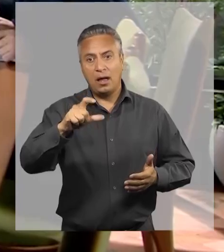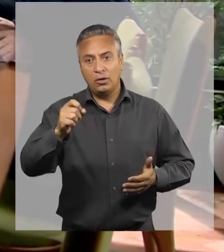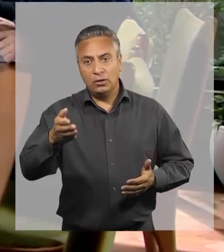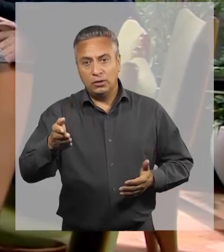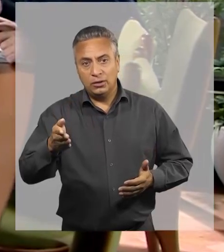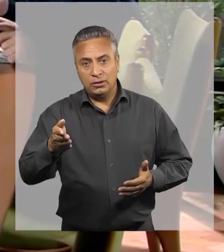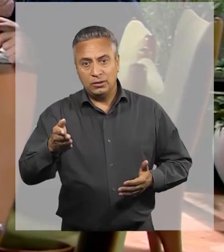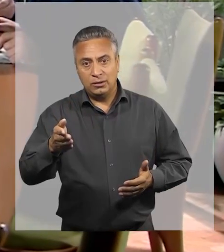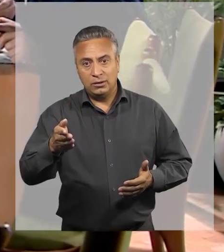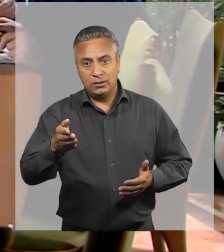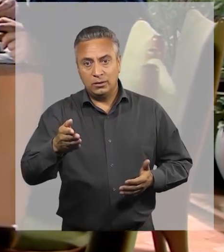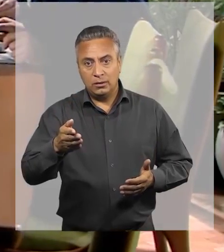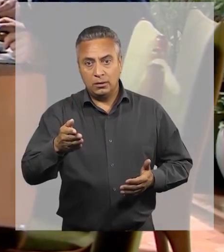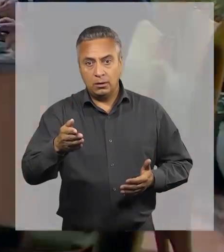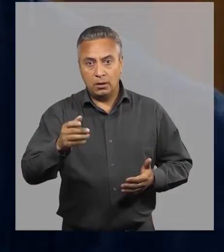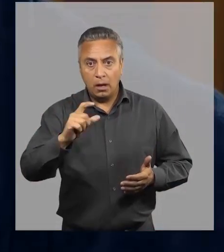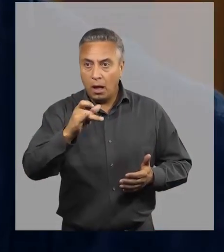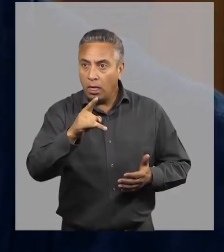Caco.